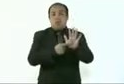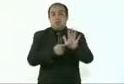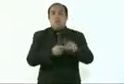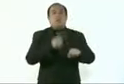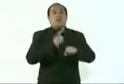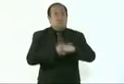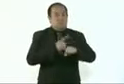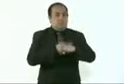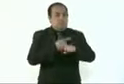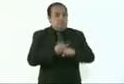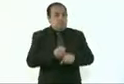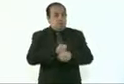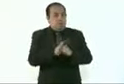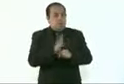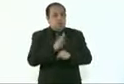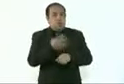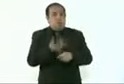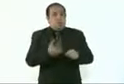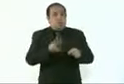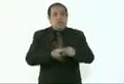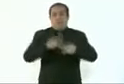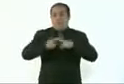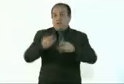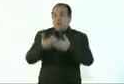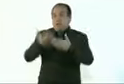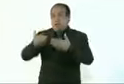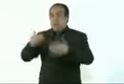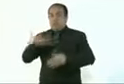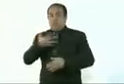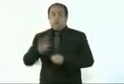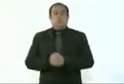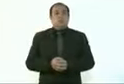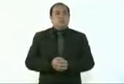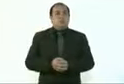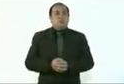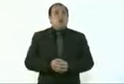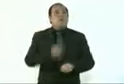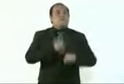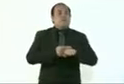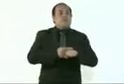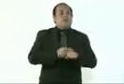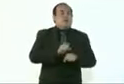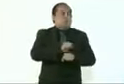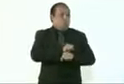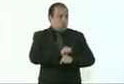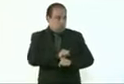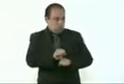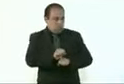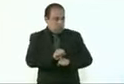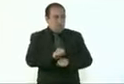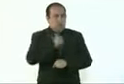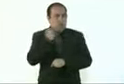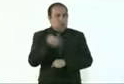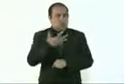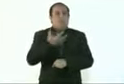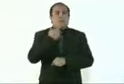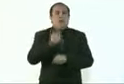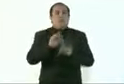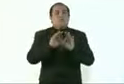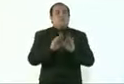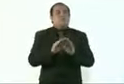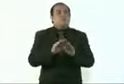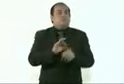viendo en los hospitales son muy distintos a los que veíamos antes, con cuadros menos severos que afortunadamente tienen una mejor probabilidad